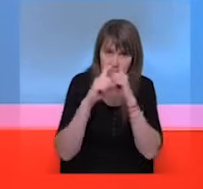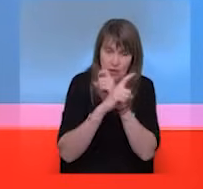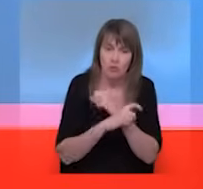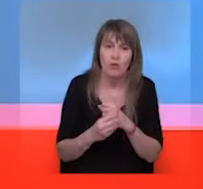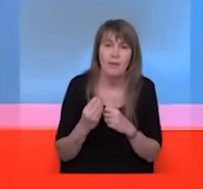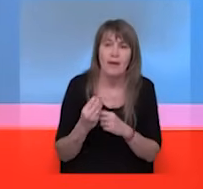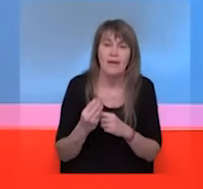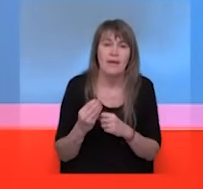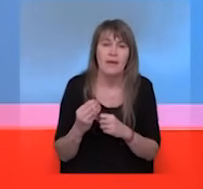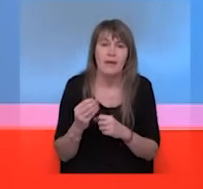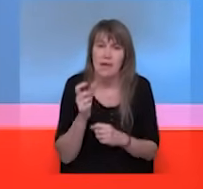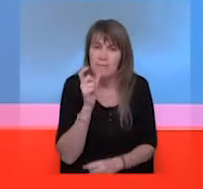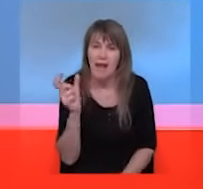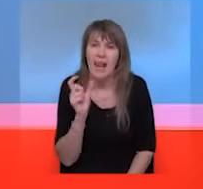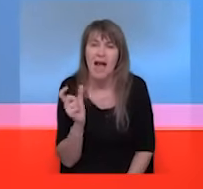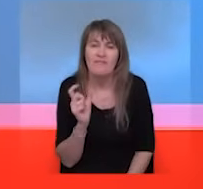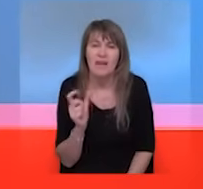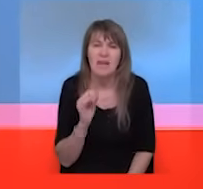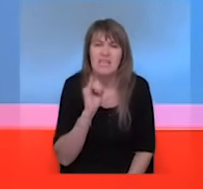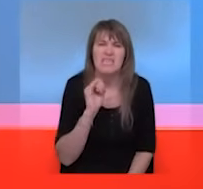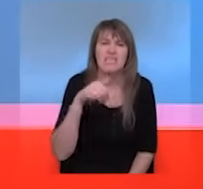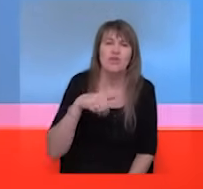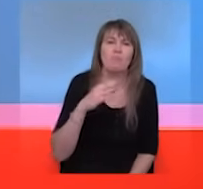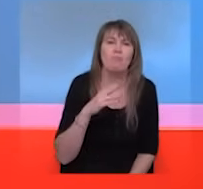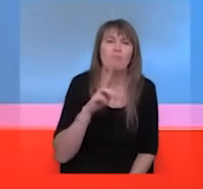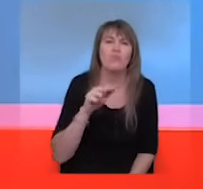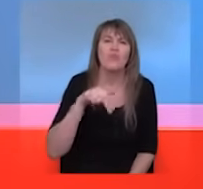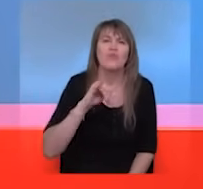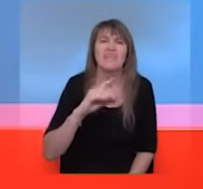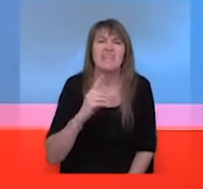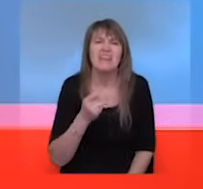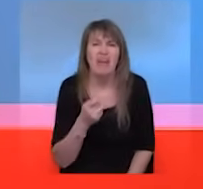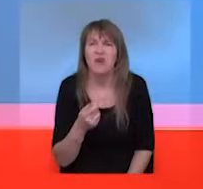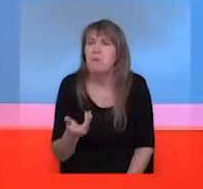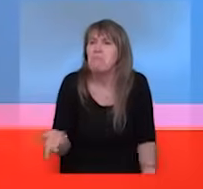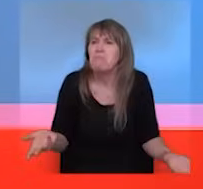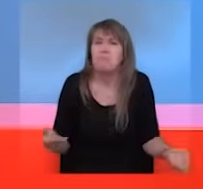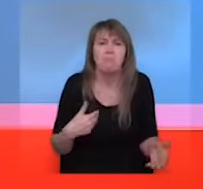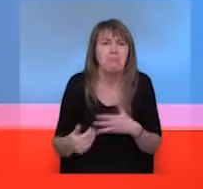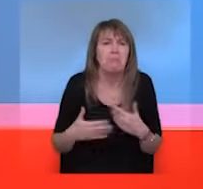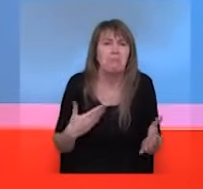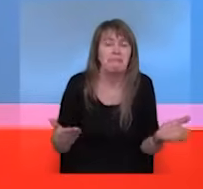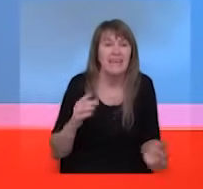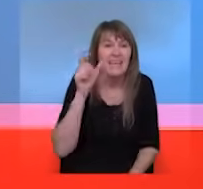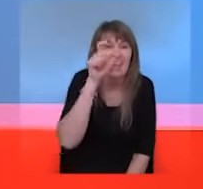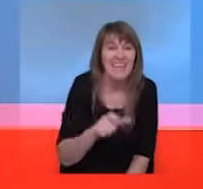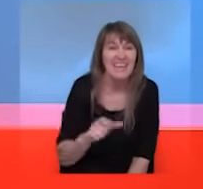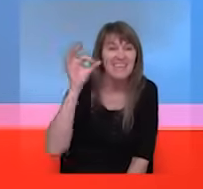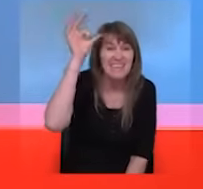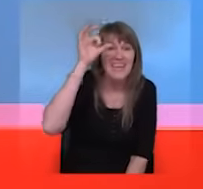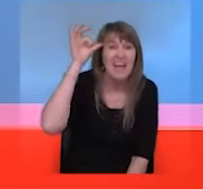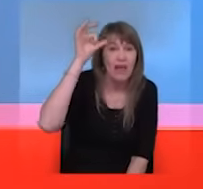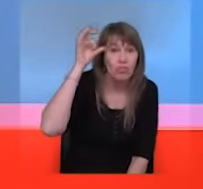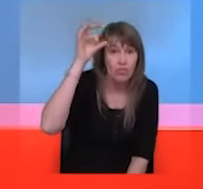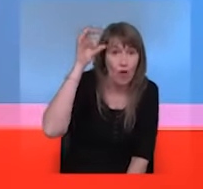la palabra que me iba surgiendo así era impunidad Con qué impunidad un senador de la república se sienta